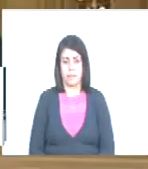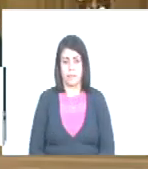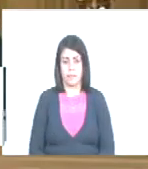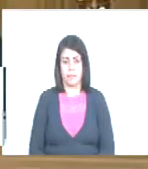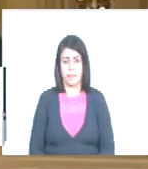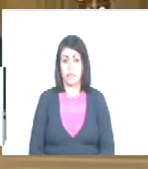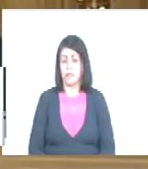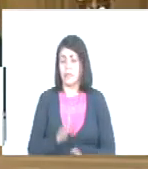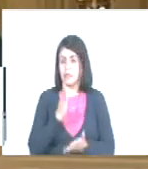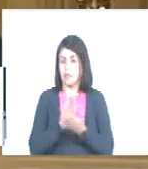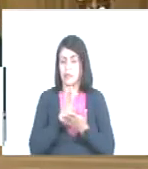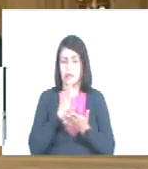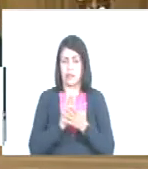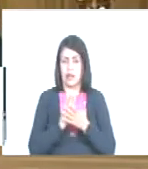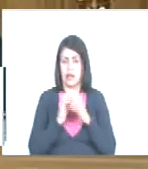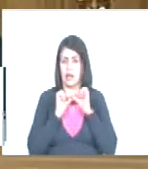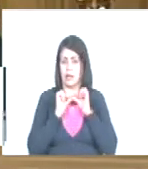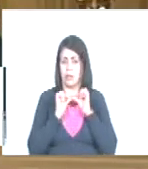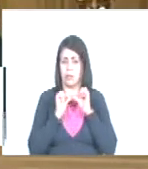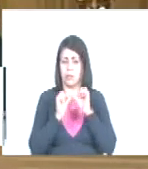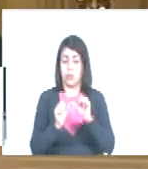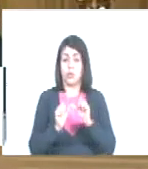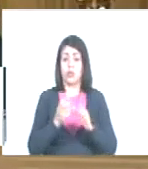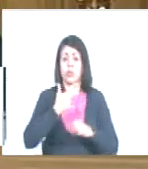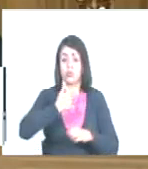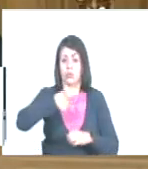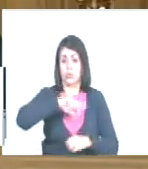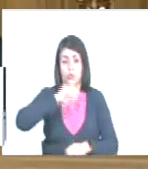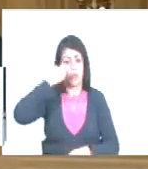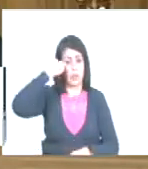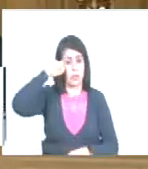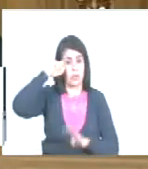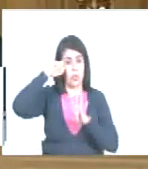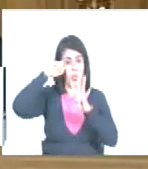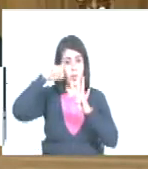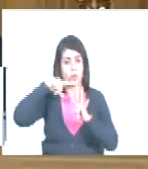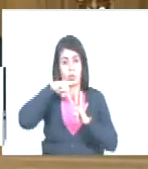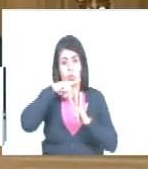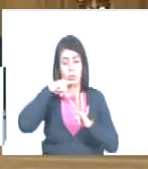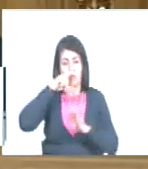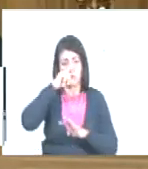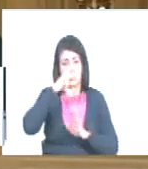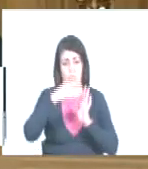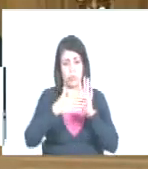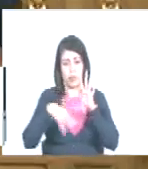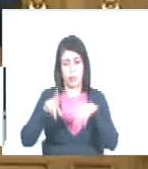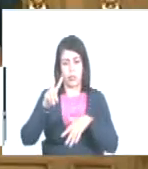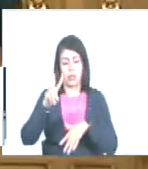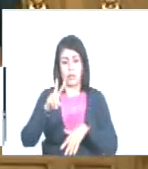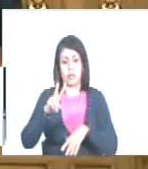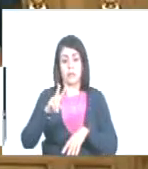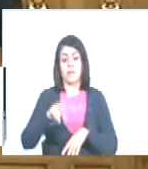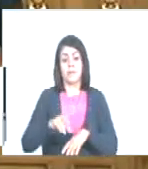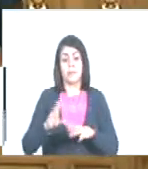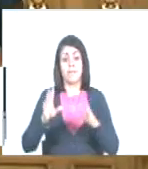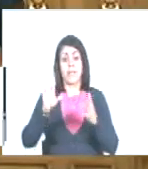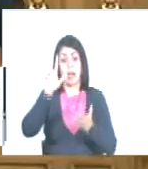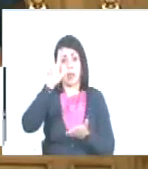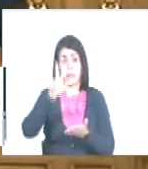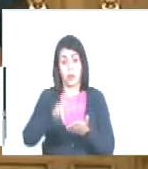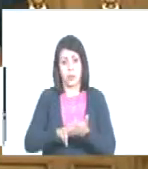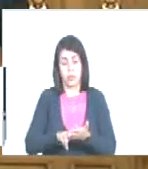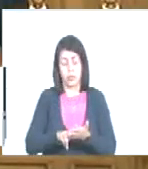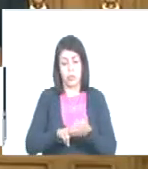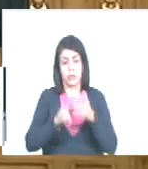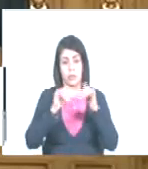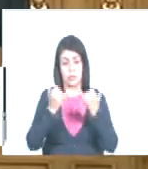que en todo momento nosotros recordamos ese 4 de octubre del 2012 como la consagración